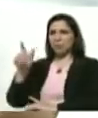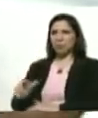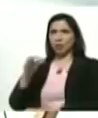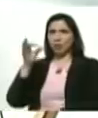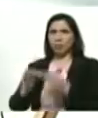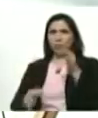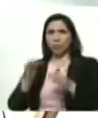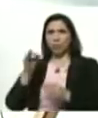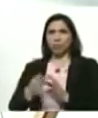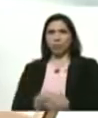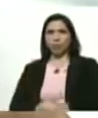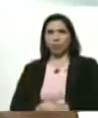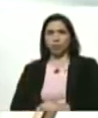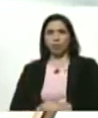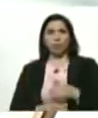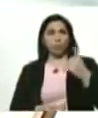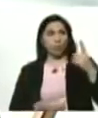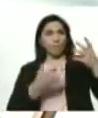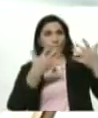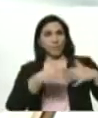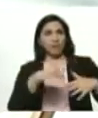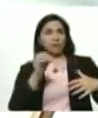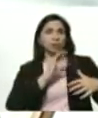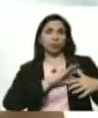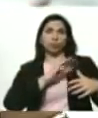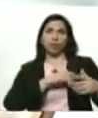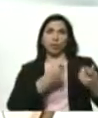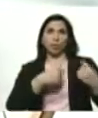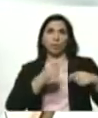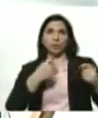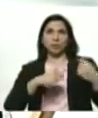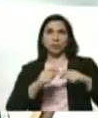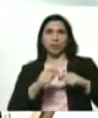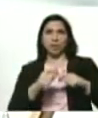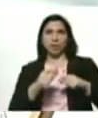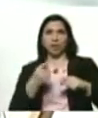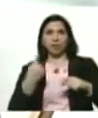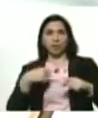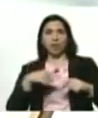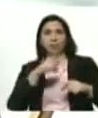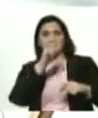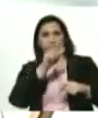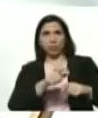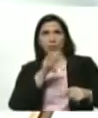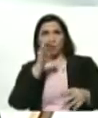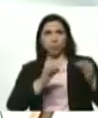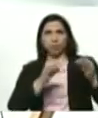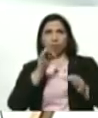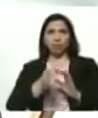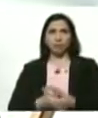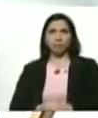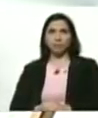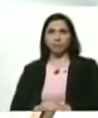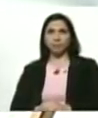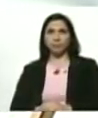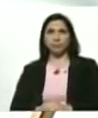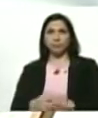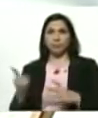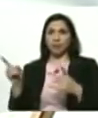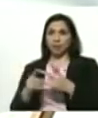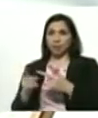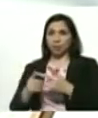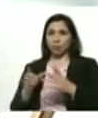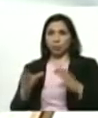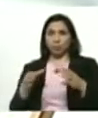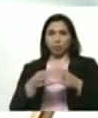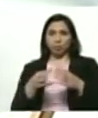persona es una empresa es una sociedad comercial que tiene personalidad jurídica correcto y luego el segundo sector